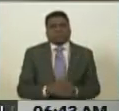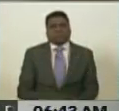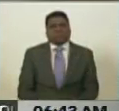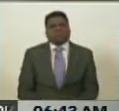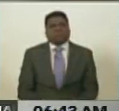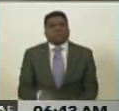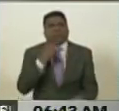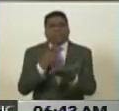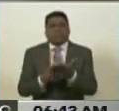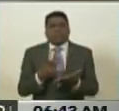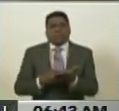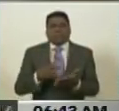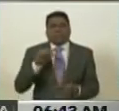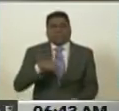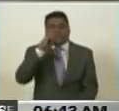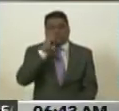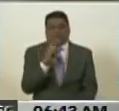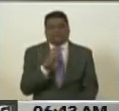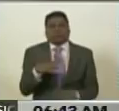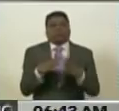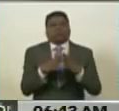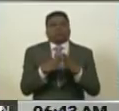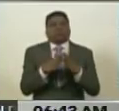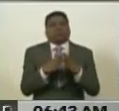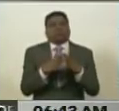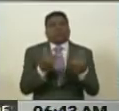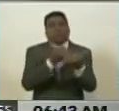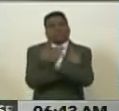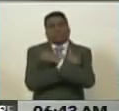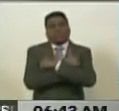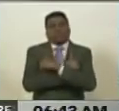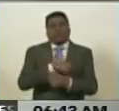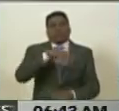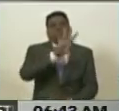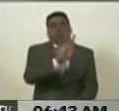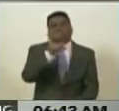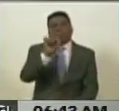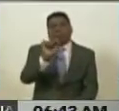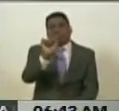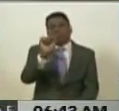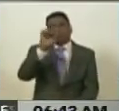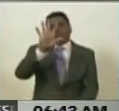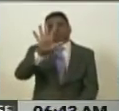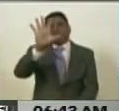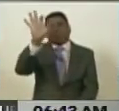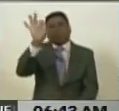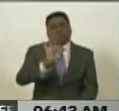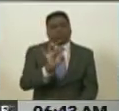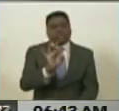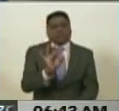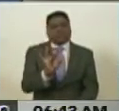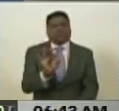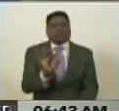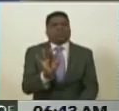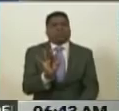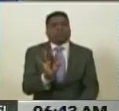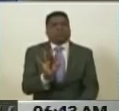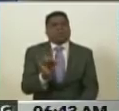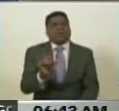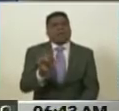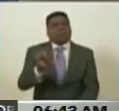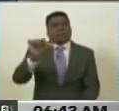para este año se pone la meta de llevar el desempleo al 4.5%, sería el más bajo en la historia. Y por otra parte, eh el